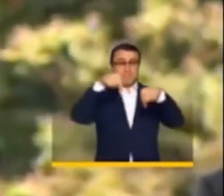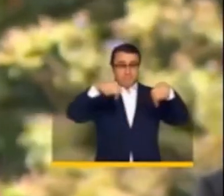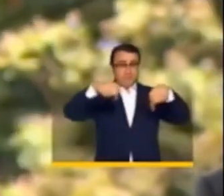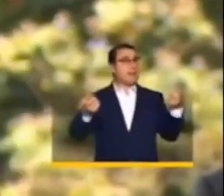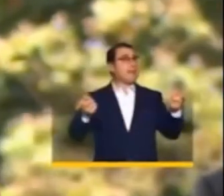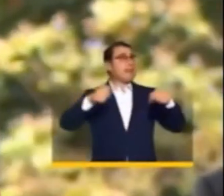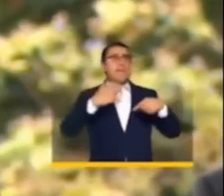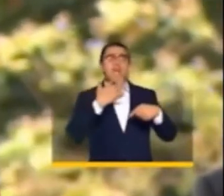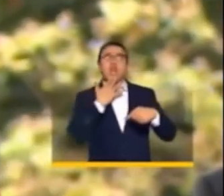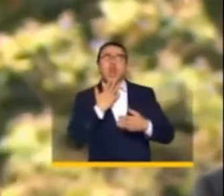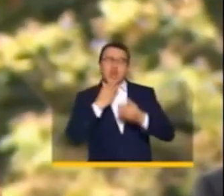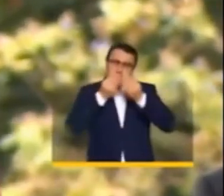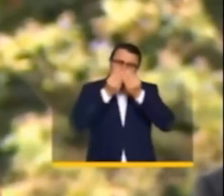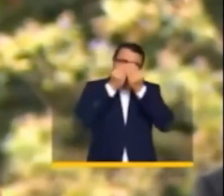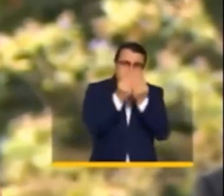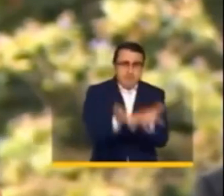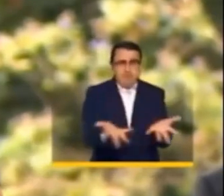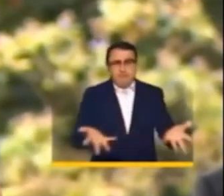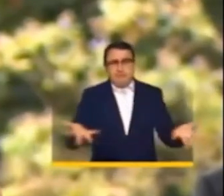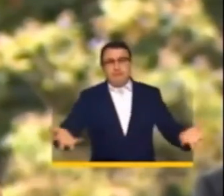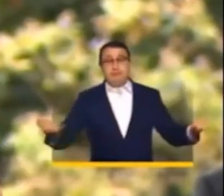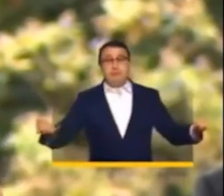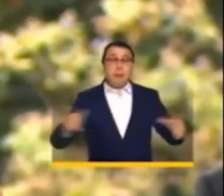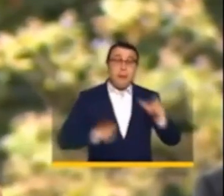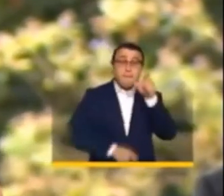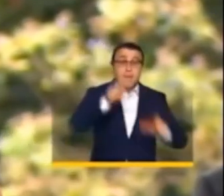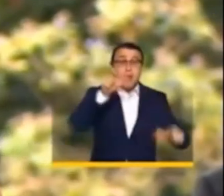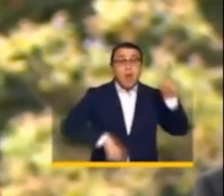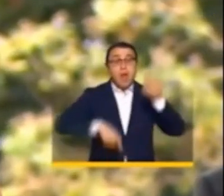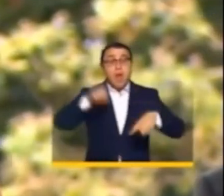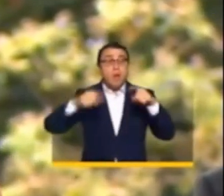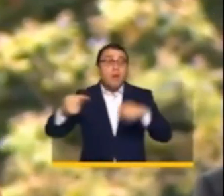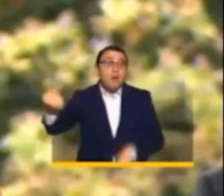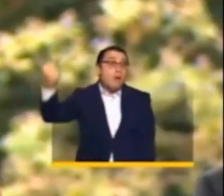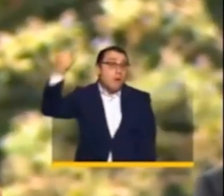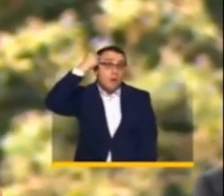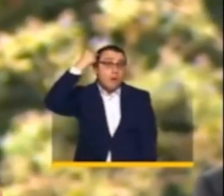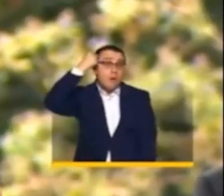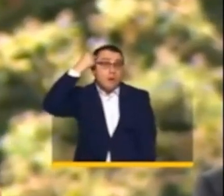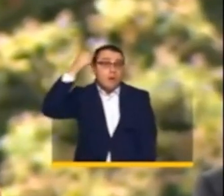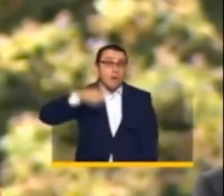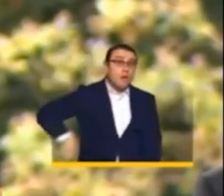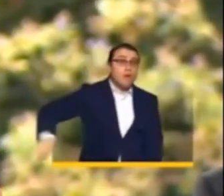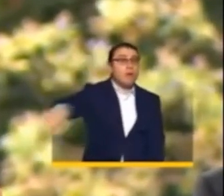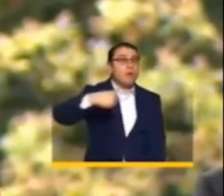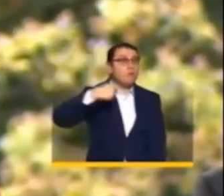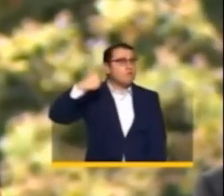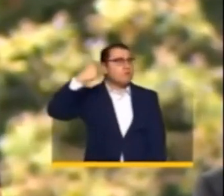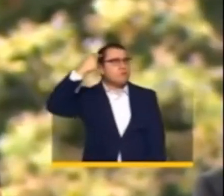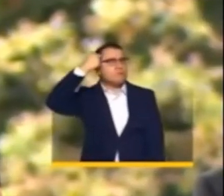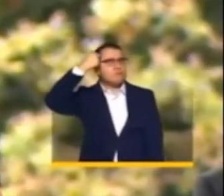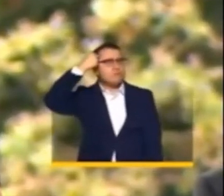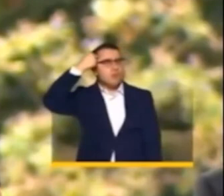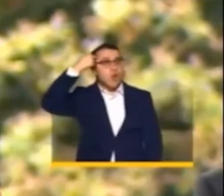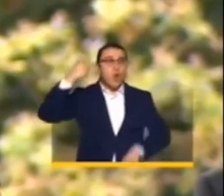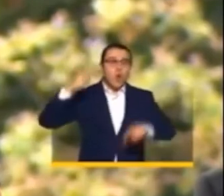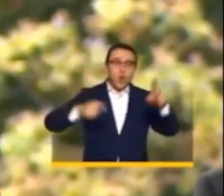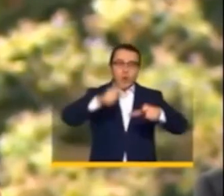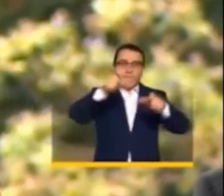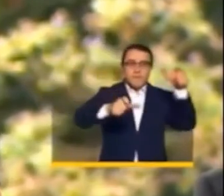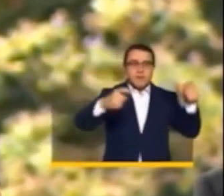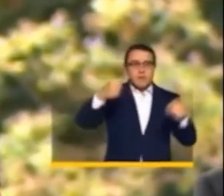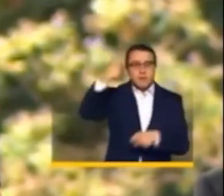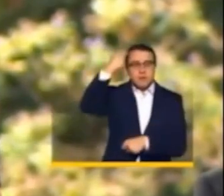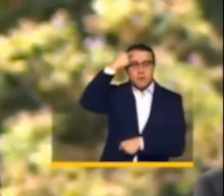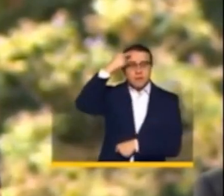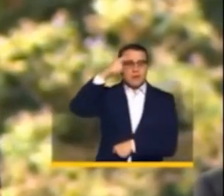colores. Hay unas personas que piensan que en el pensamiento de los demás